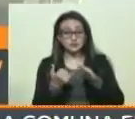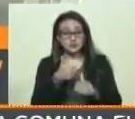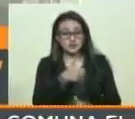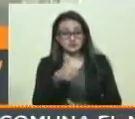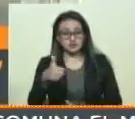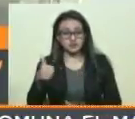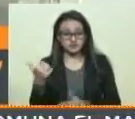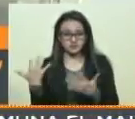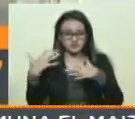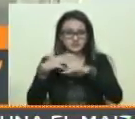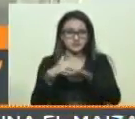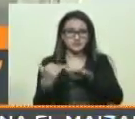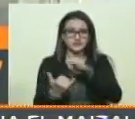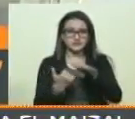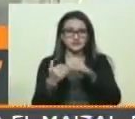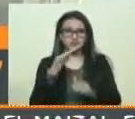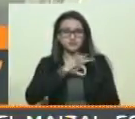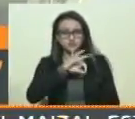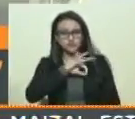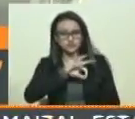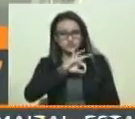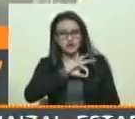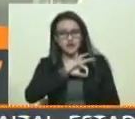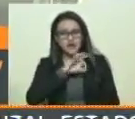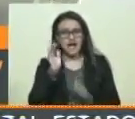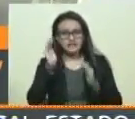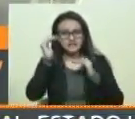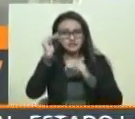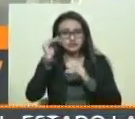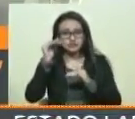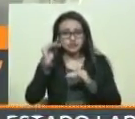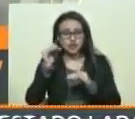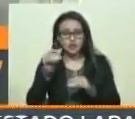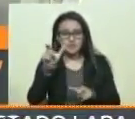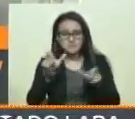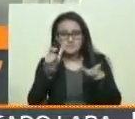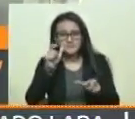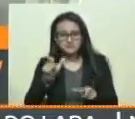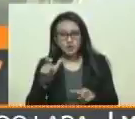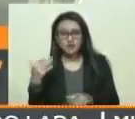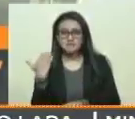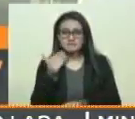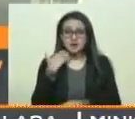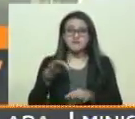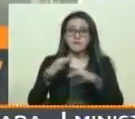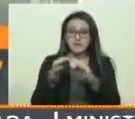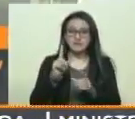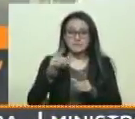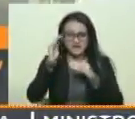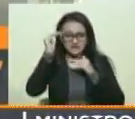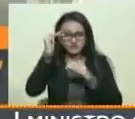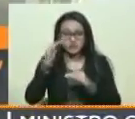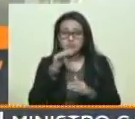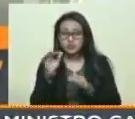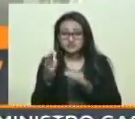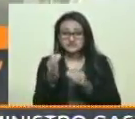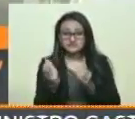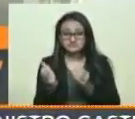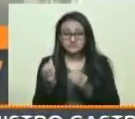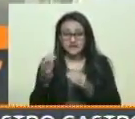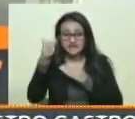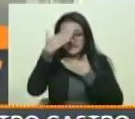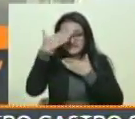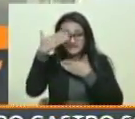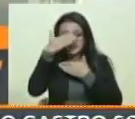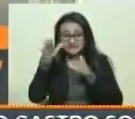integración institucional y social, atención a las víctimas y sus familiares, ya que el delito de secuestro es un